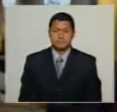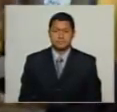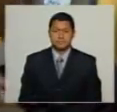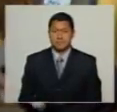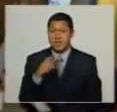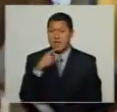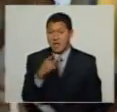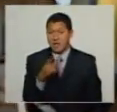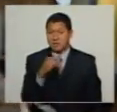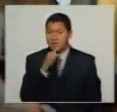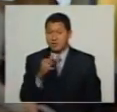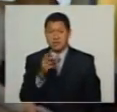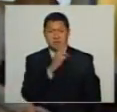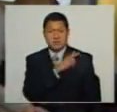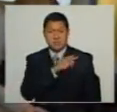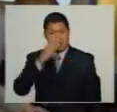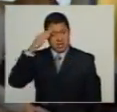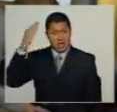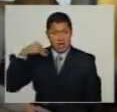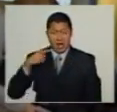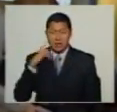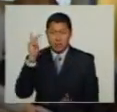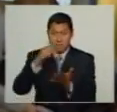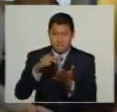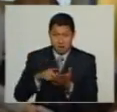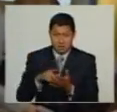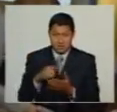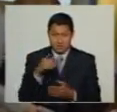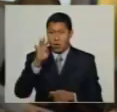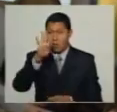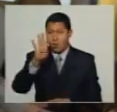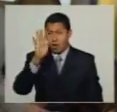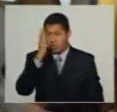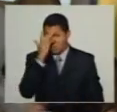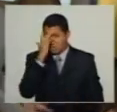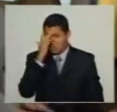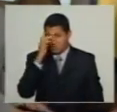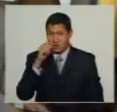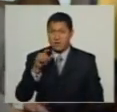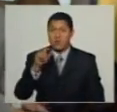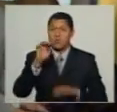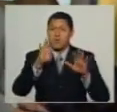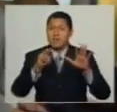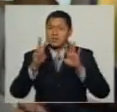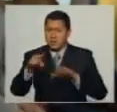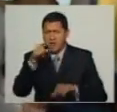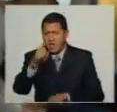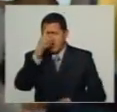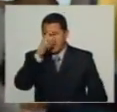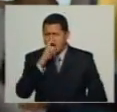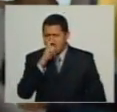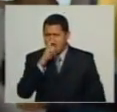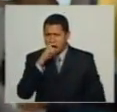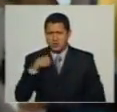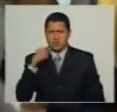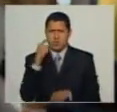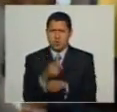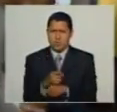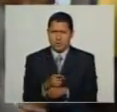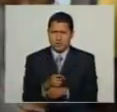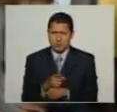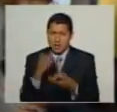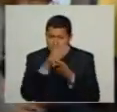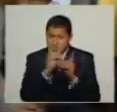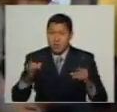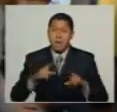Carlos Gullón, por cierto, capitán retirado del ejército, quien participó en la intentona golpista del 4 de febrero de 1992, afirma que ese año irrumpió contra la democracia,